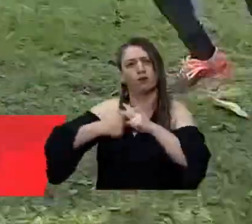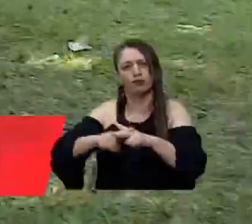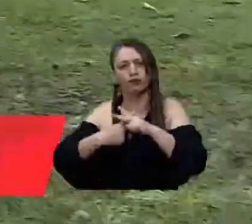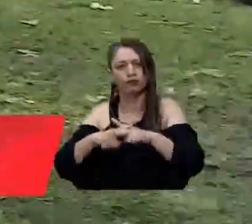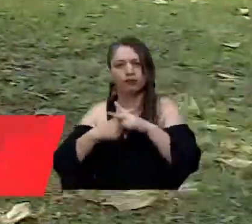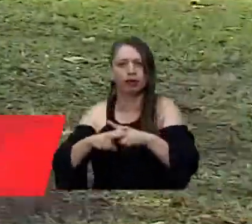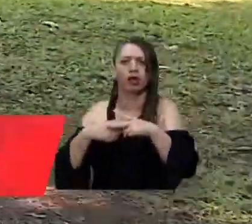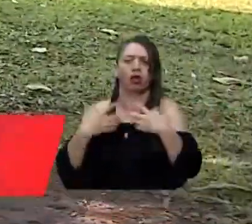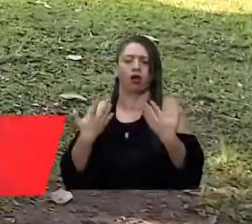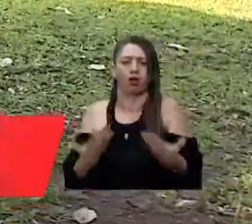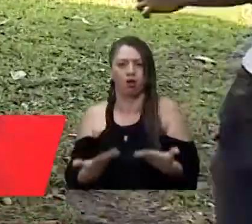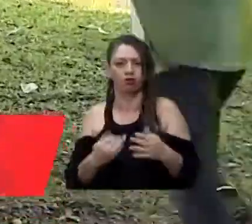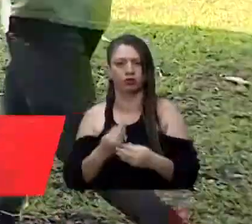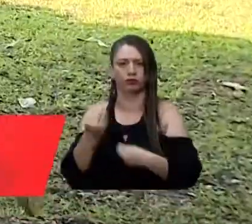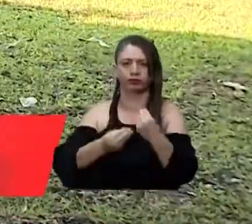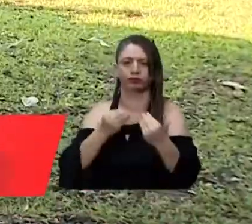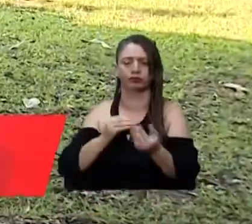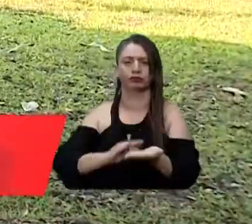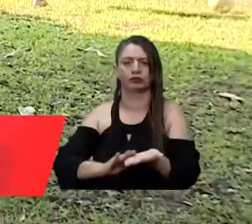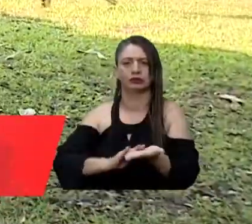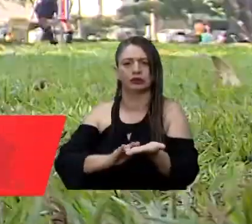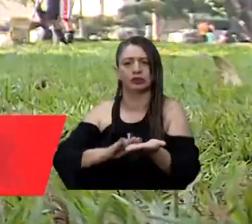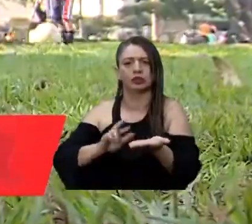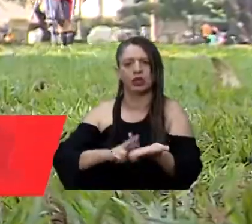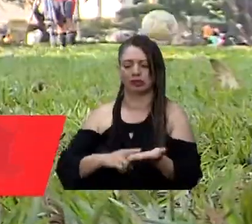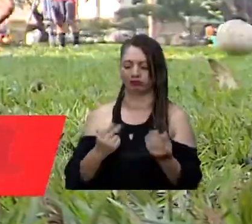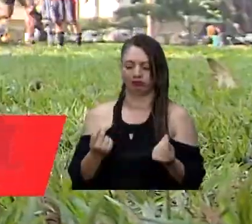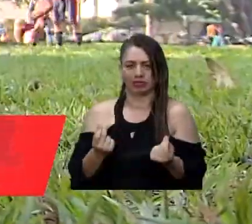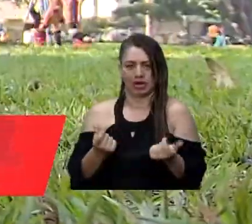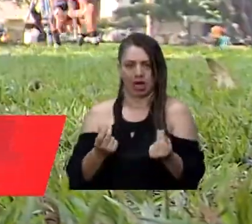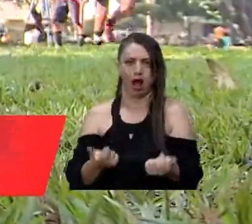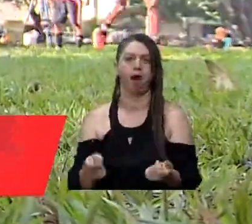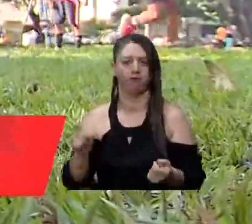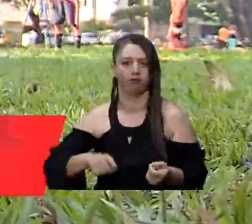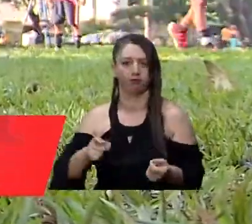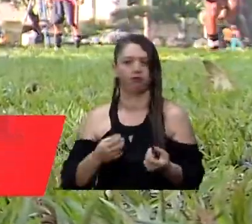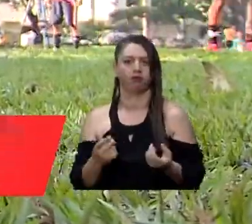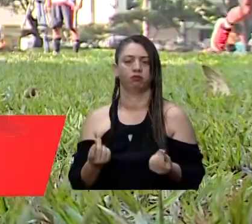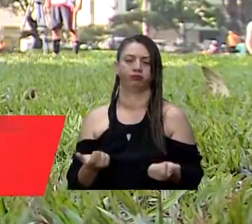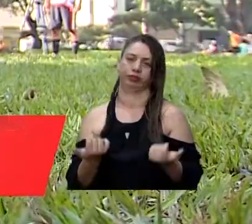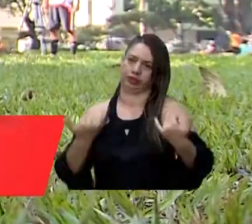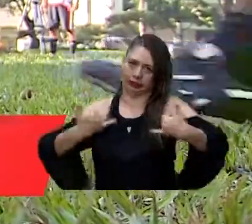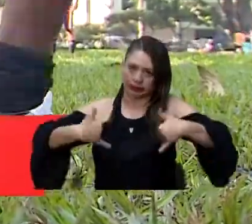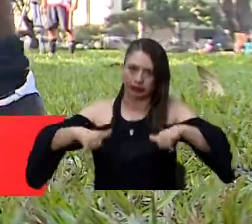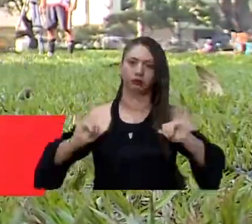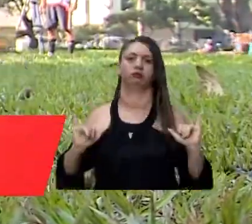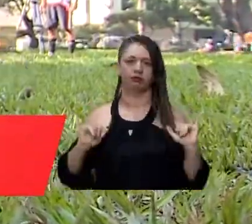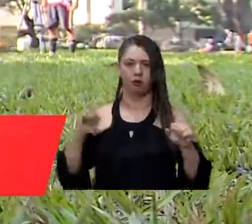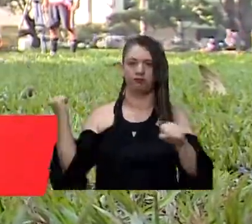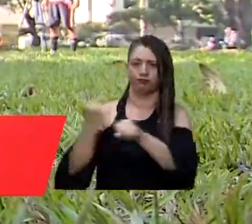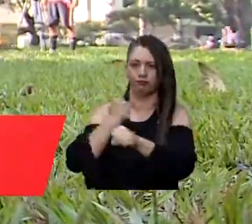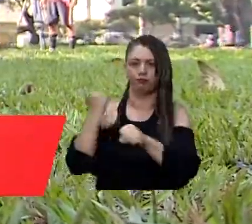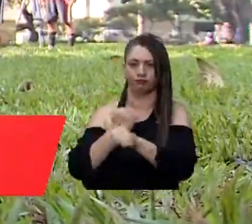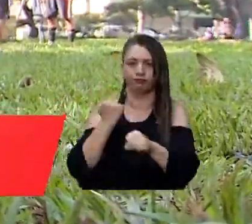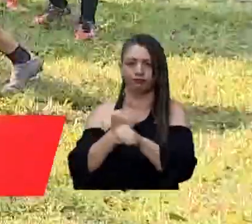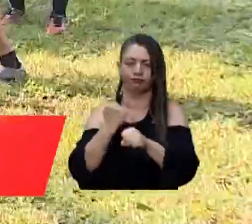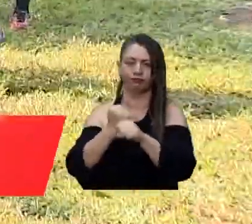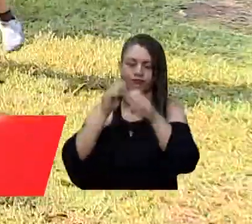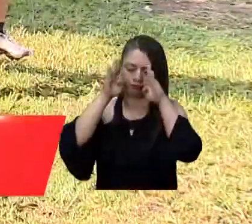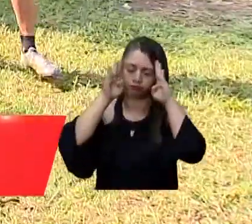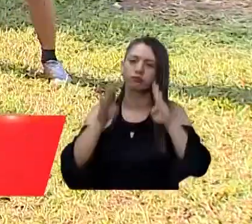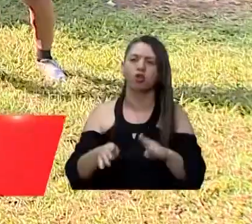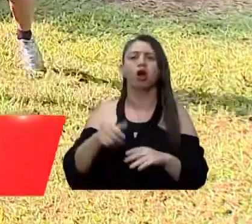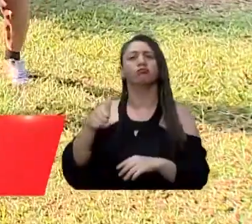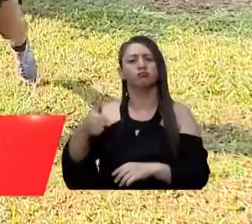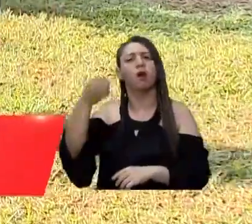táctica, se retoma rápidamente, porque pues ya se ha venido trabajando sobre eso y ellos tienen muy